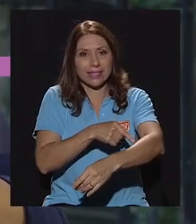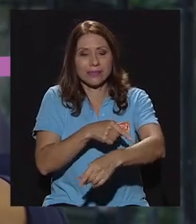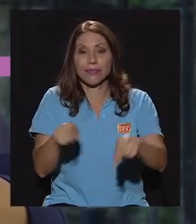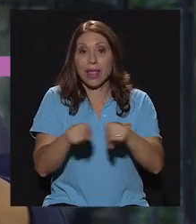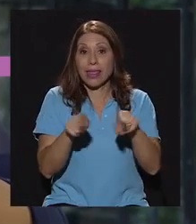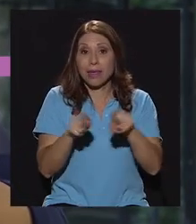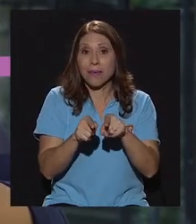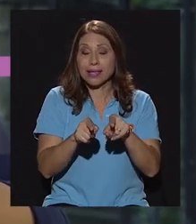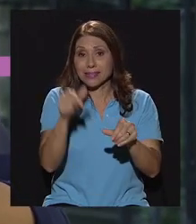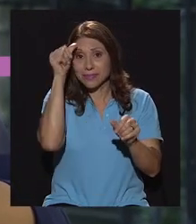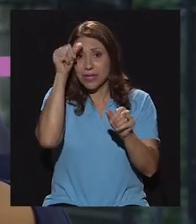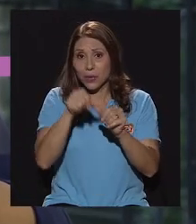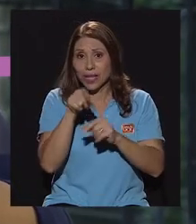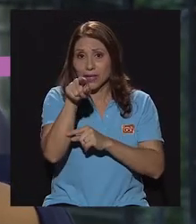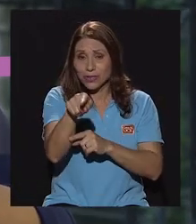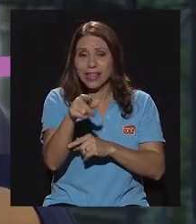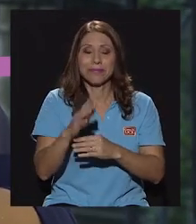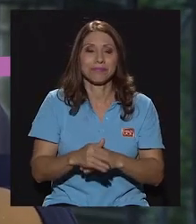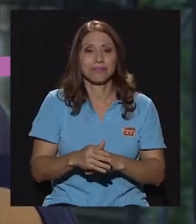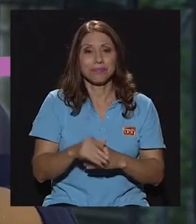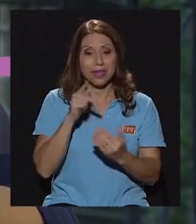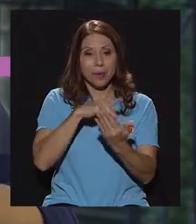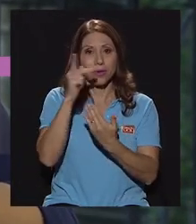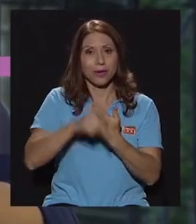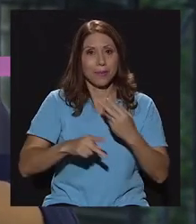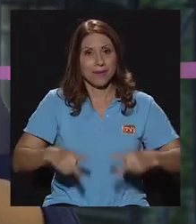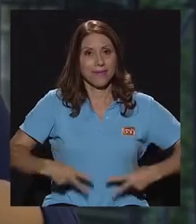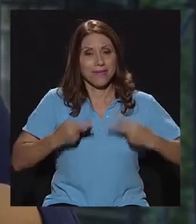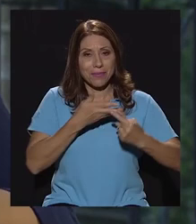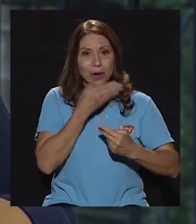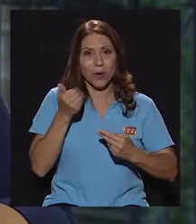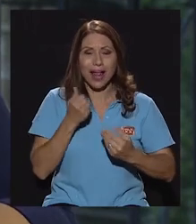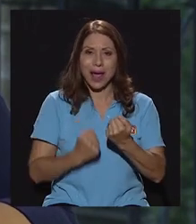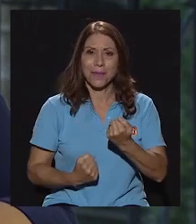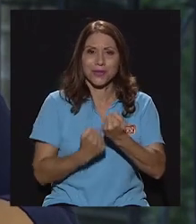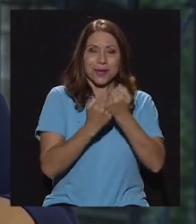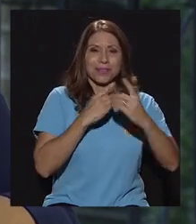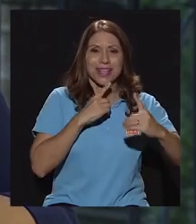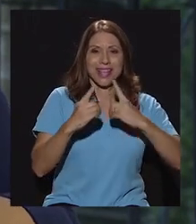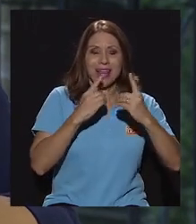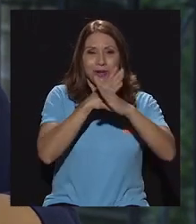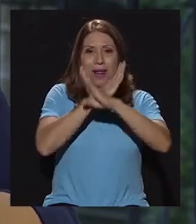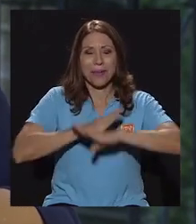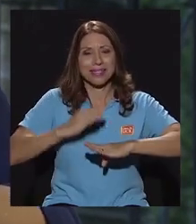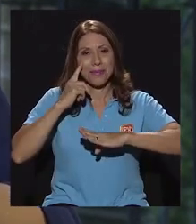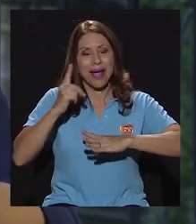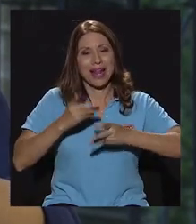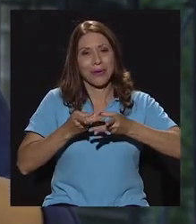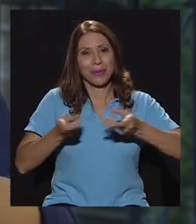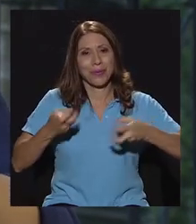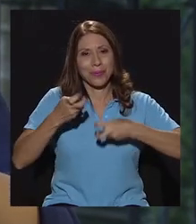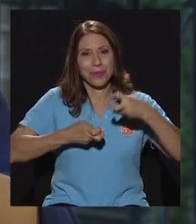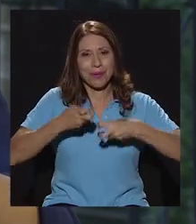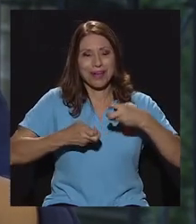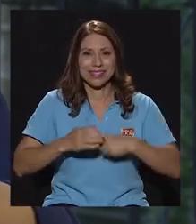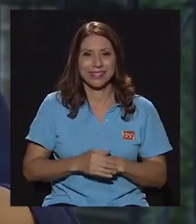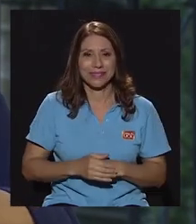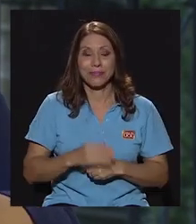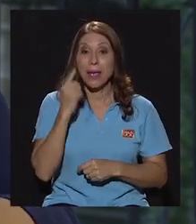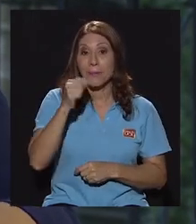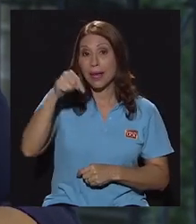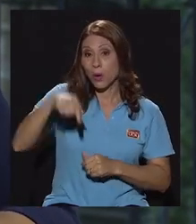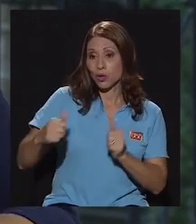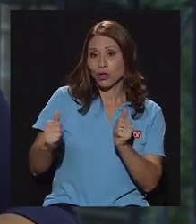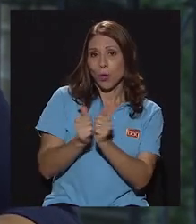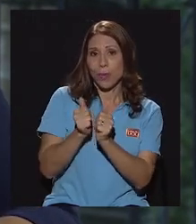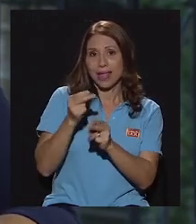diabetes. Además, queremos recordarle que en la revista Vivir Mejor apoyamos el diálogo y la paz para resolver los problemas. Y bueno, para